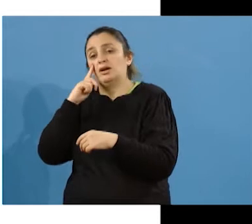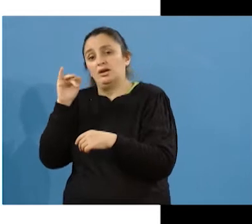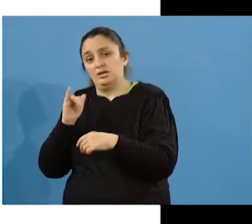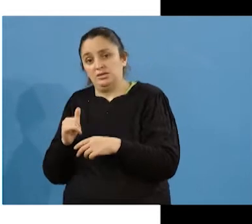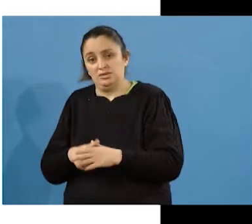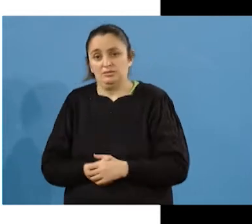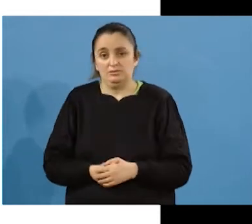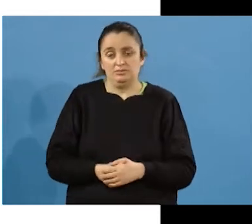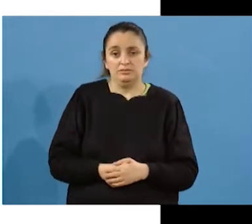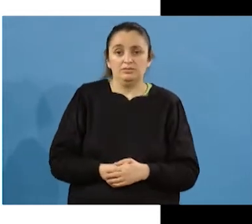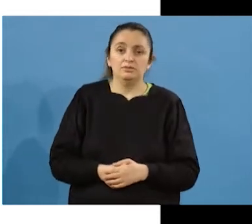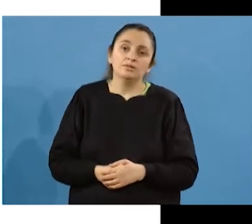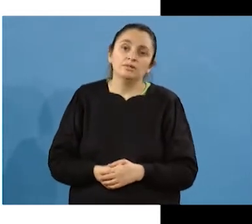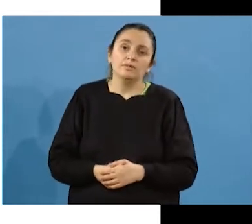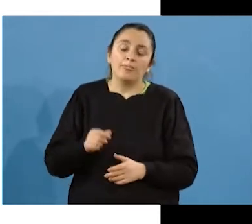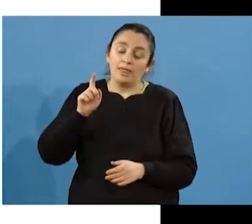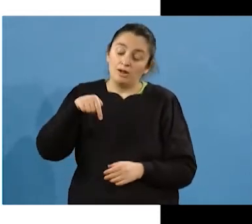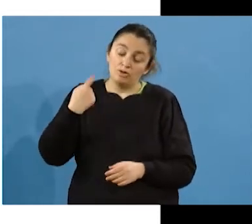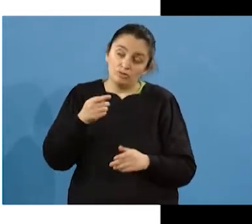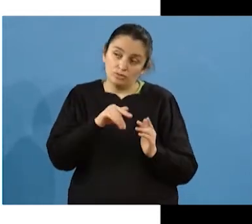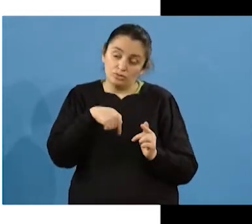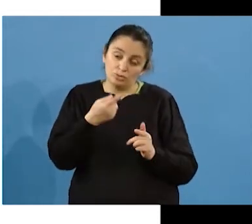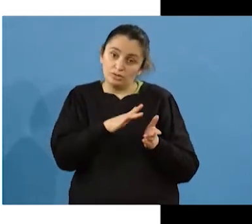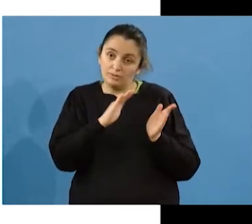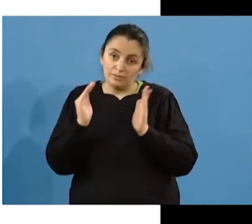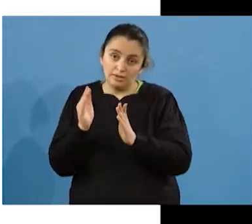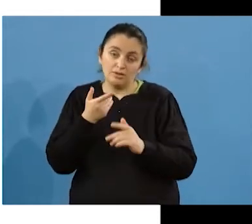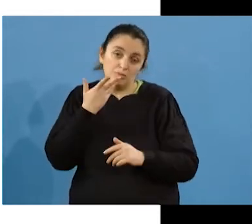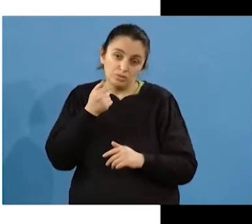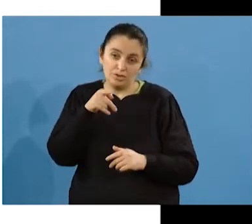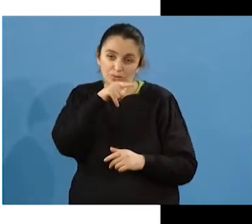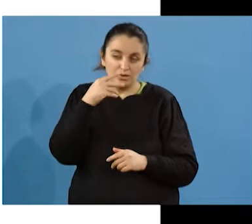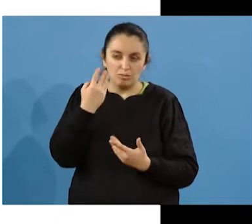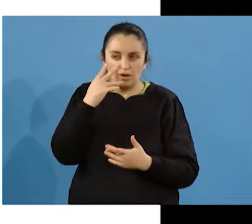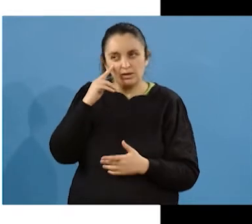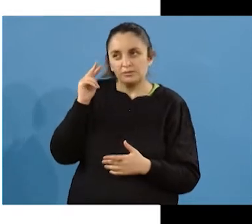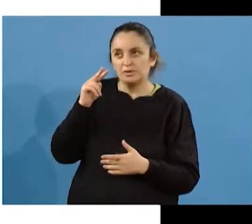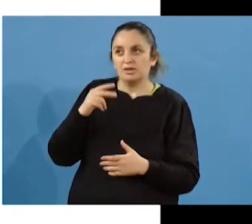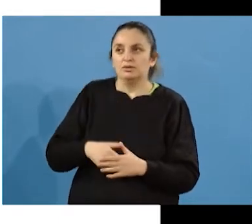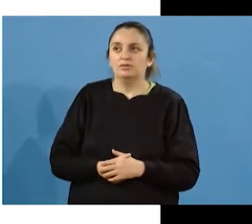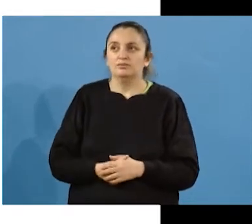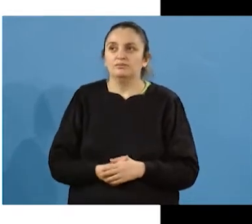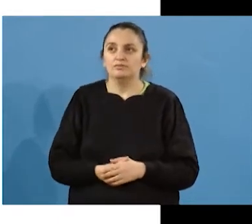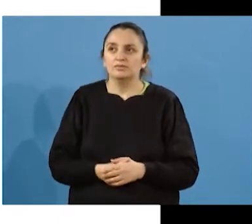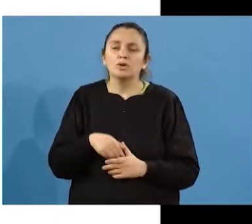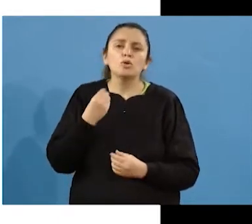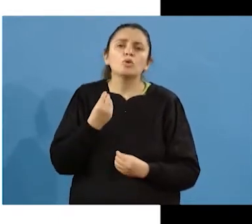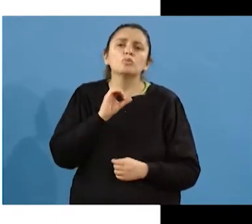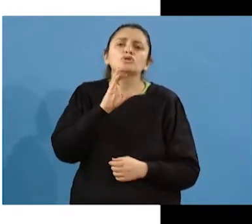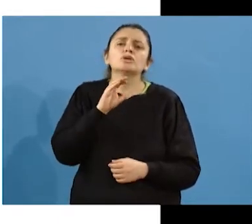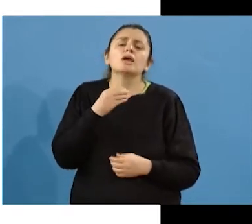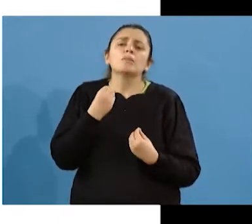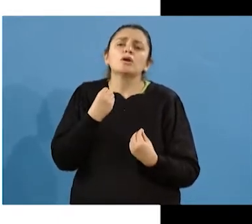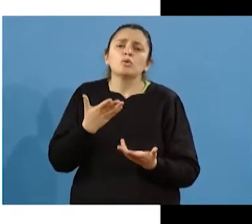y vamos a ir a otra parte a esto que me gustaría que lo viera como si llaman cómo lo tenemos que nombrar